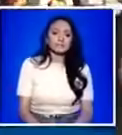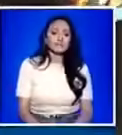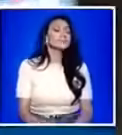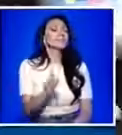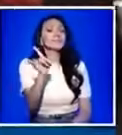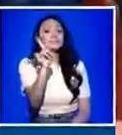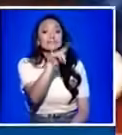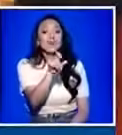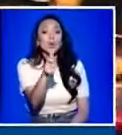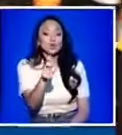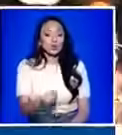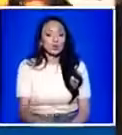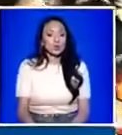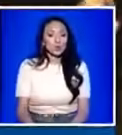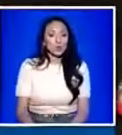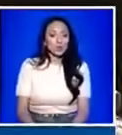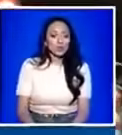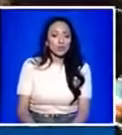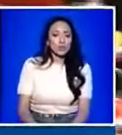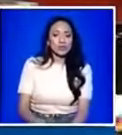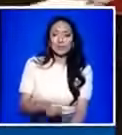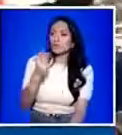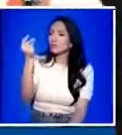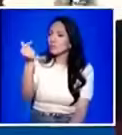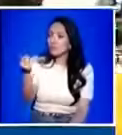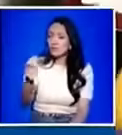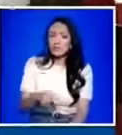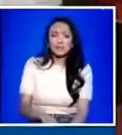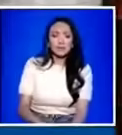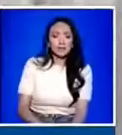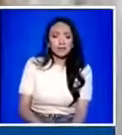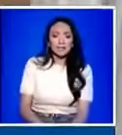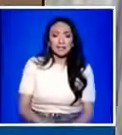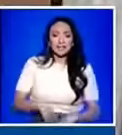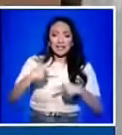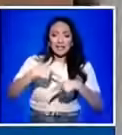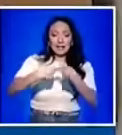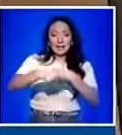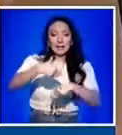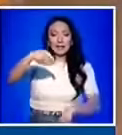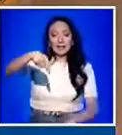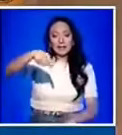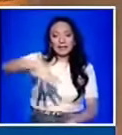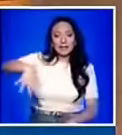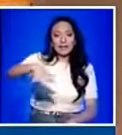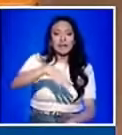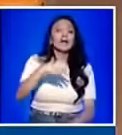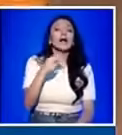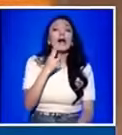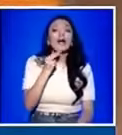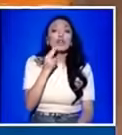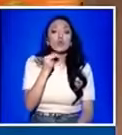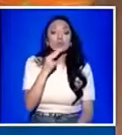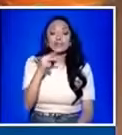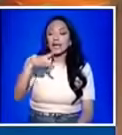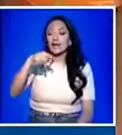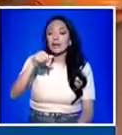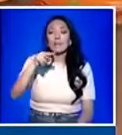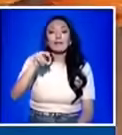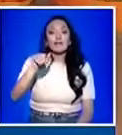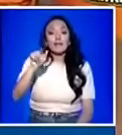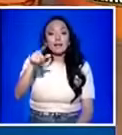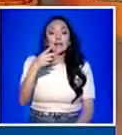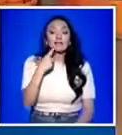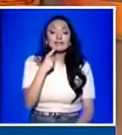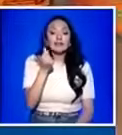tenemos por acá? ¡Adelante! Tiene 15 segundos. Nada, aquí estamos vendiendo panela saborizada de todos los sabores que pueden